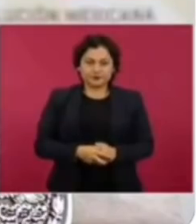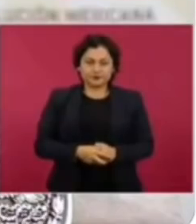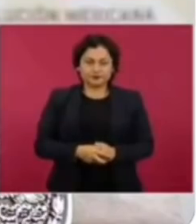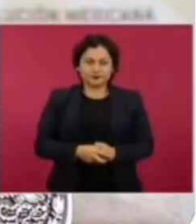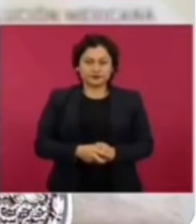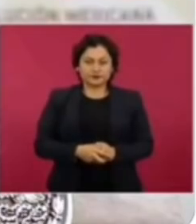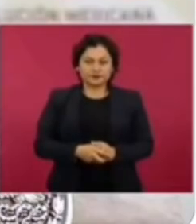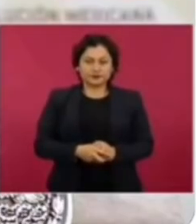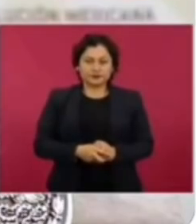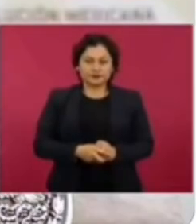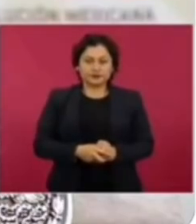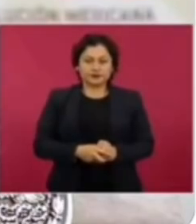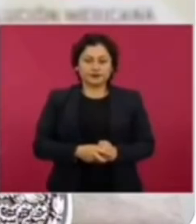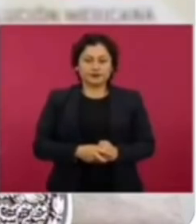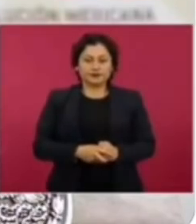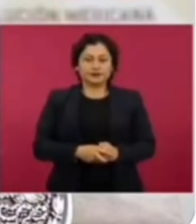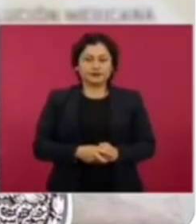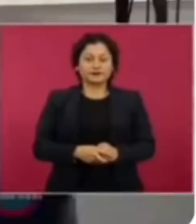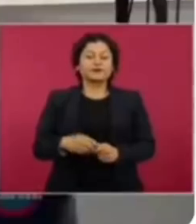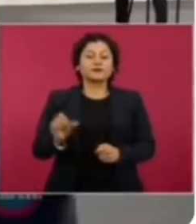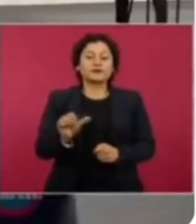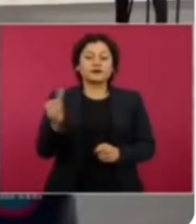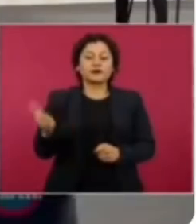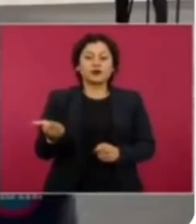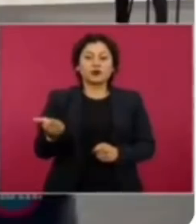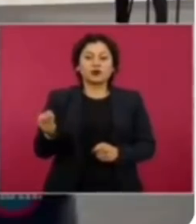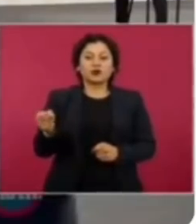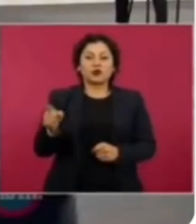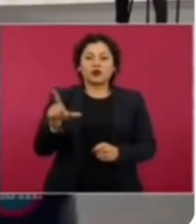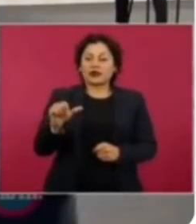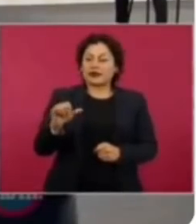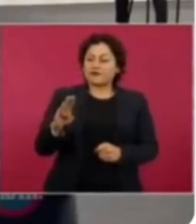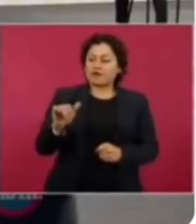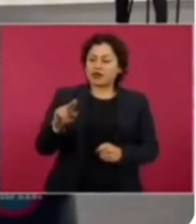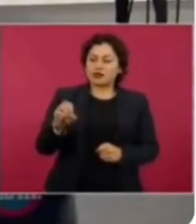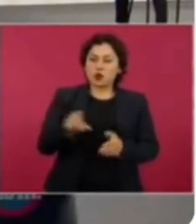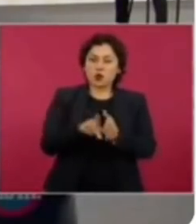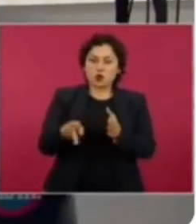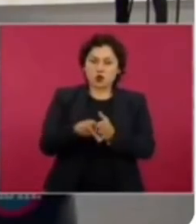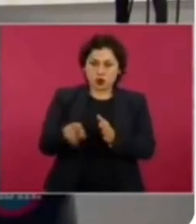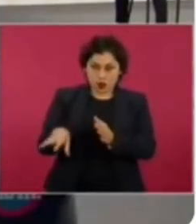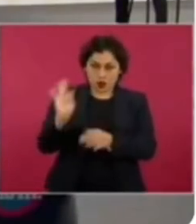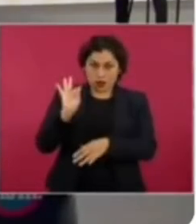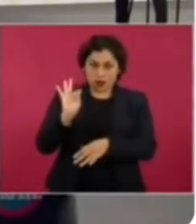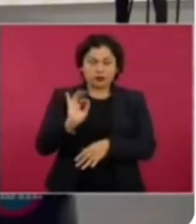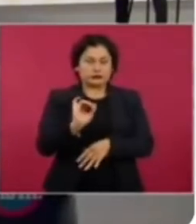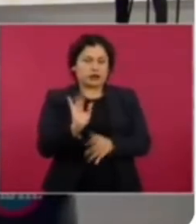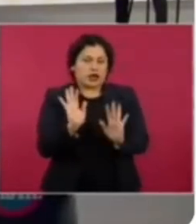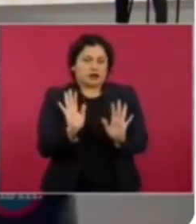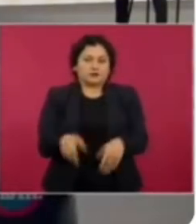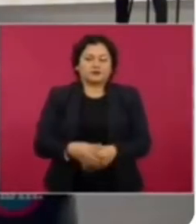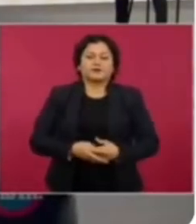a este títere de la derecha al disque comediante Chumel Torres. Así acabó con él el día de hoy exhibiéndolo,